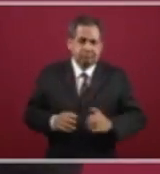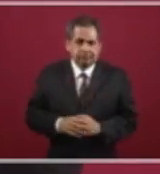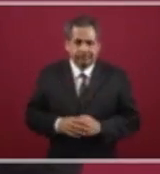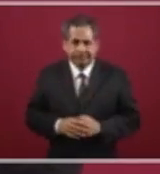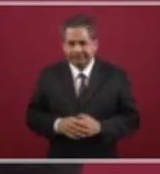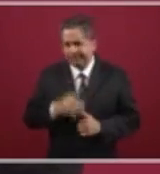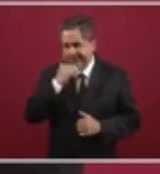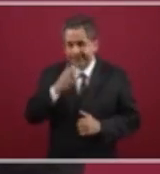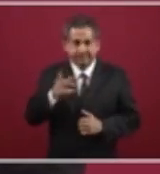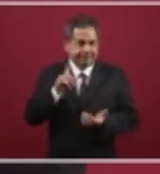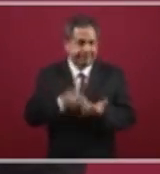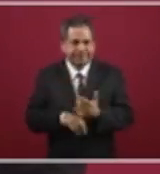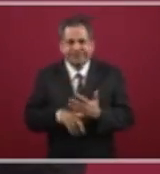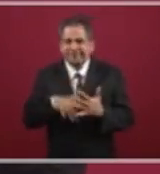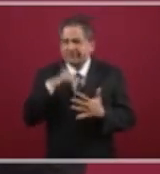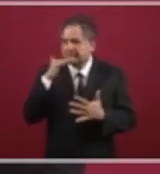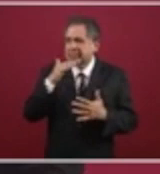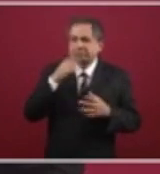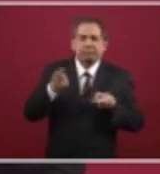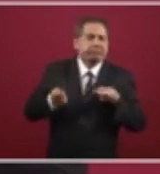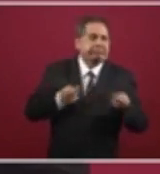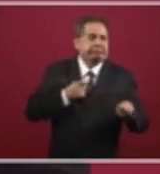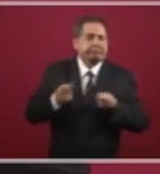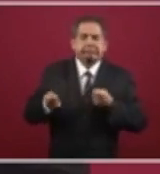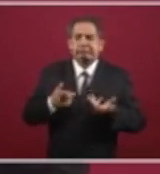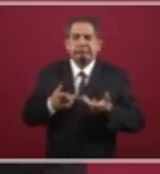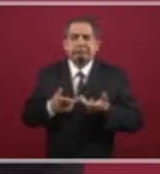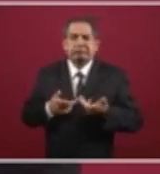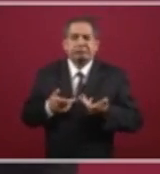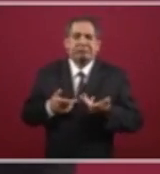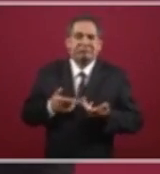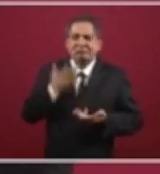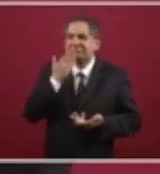estaba tomado, estaba secuestrado.